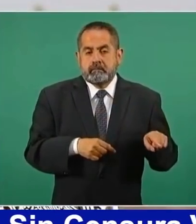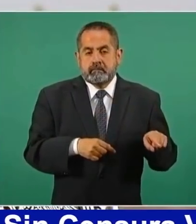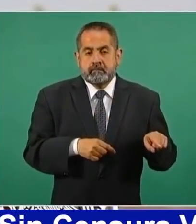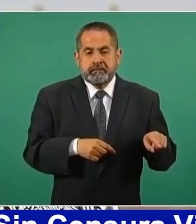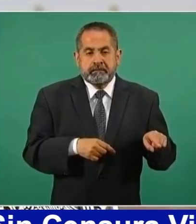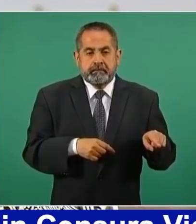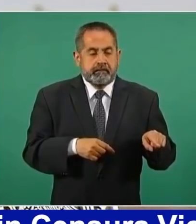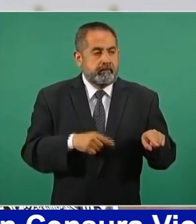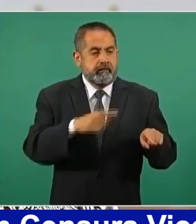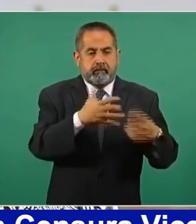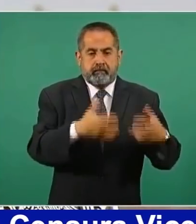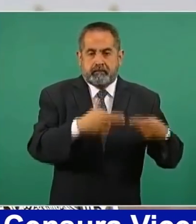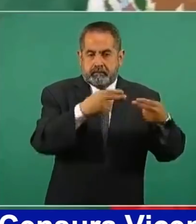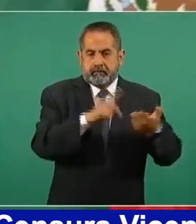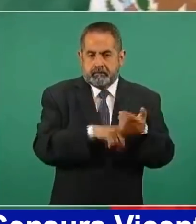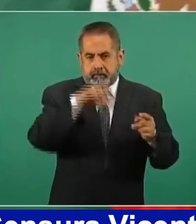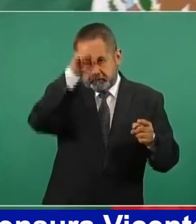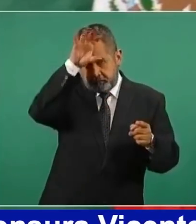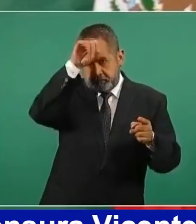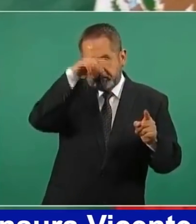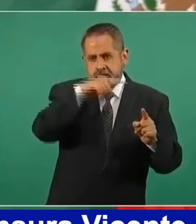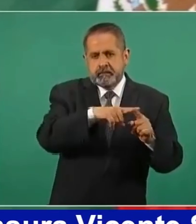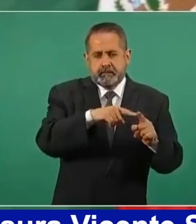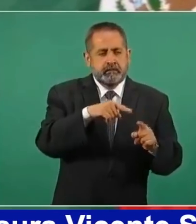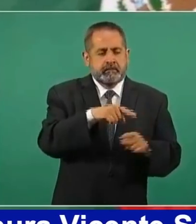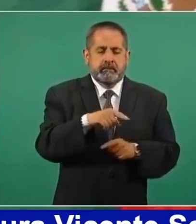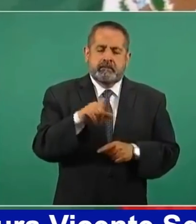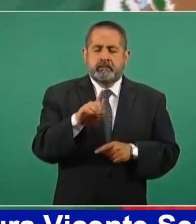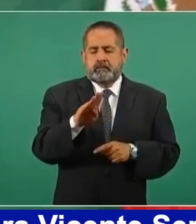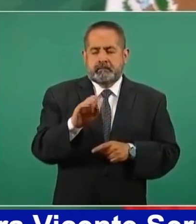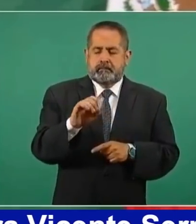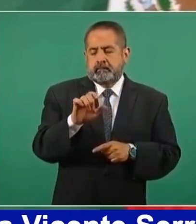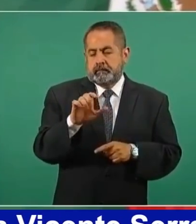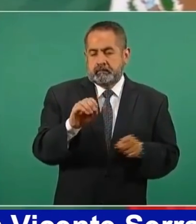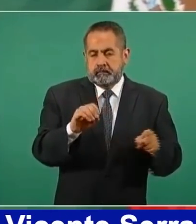a la empresa minera del Boleo